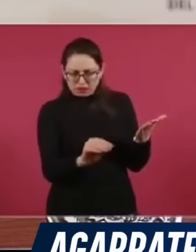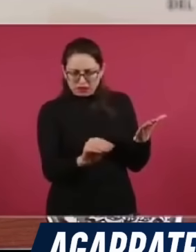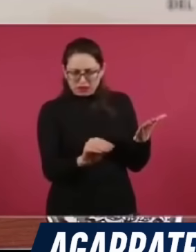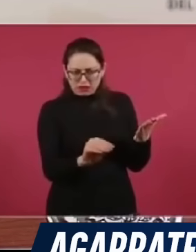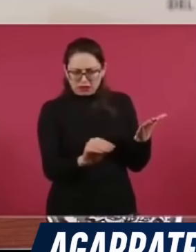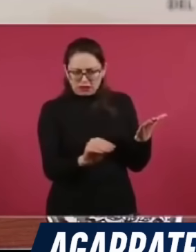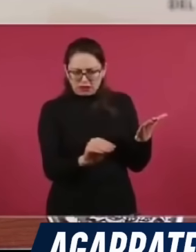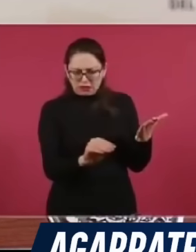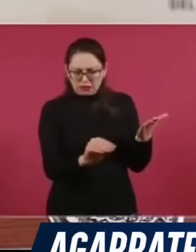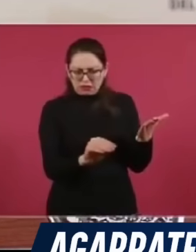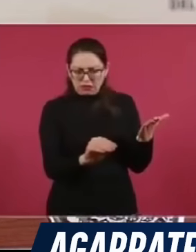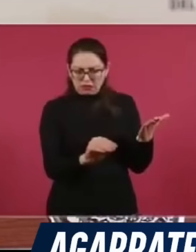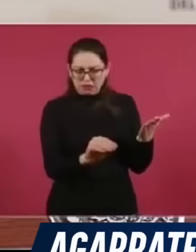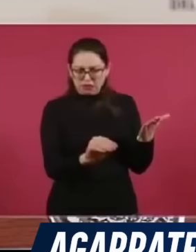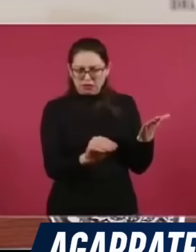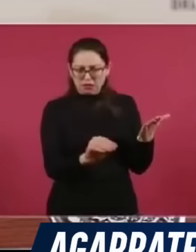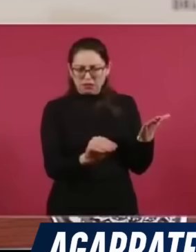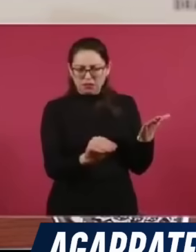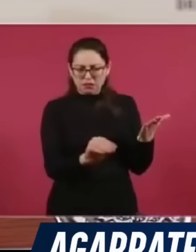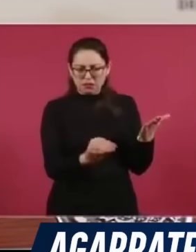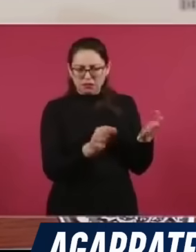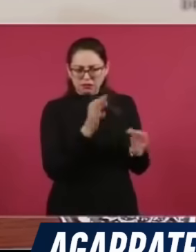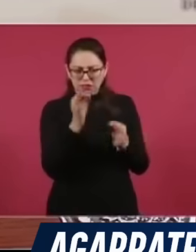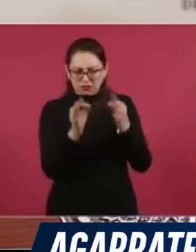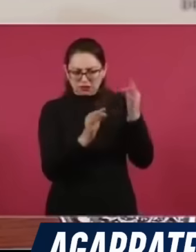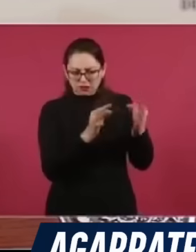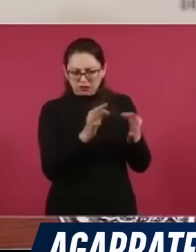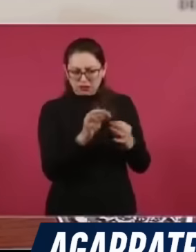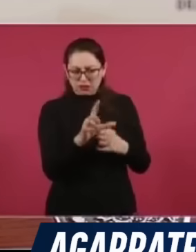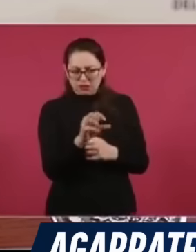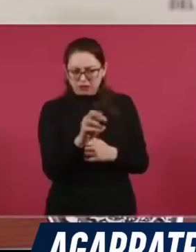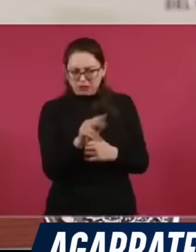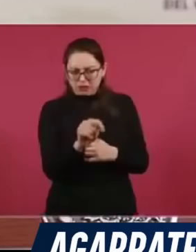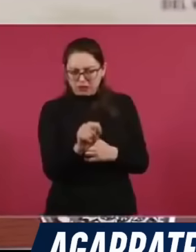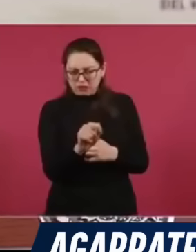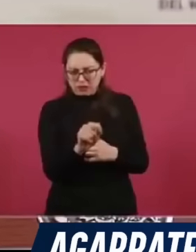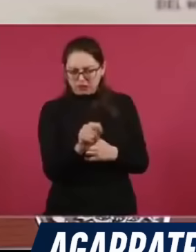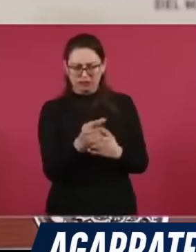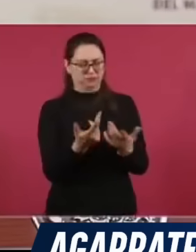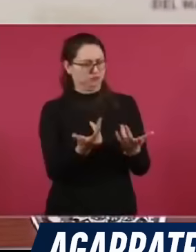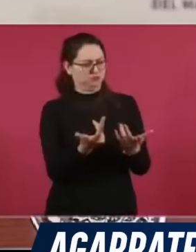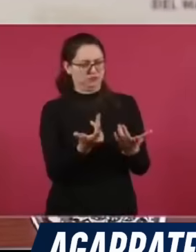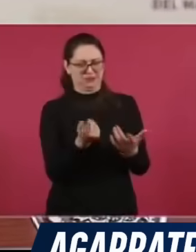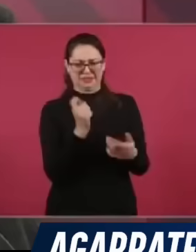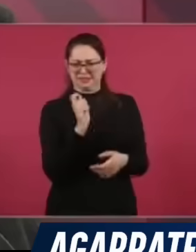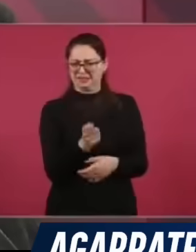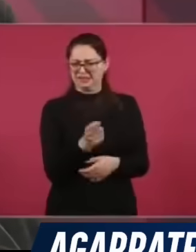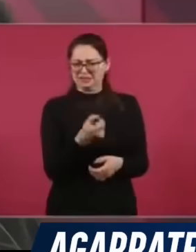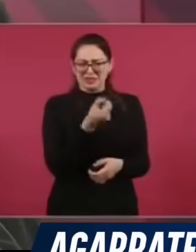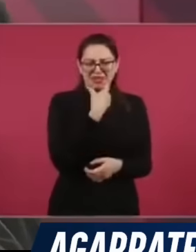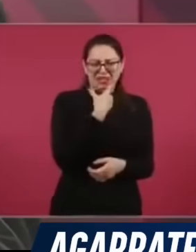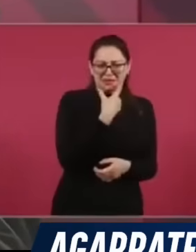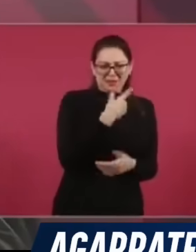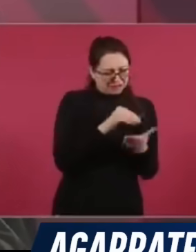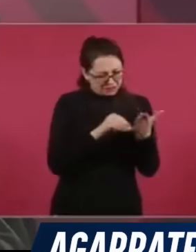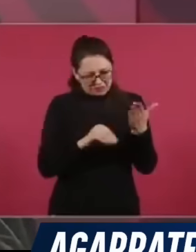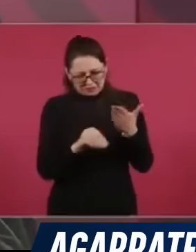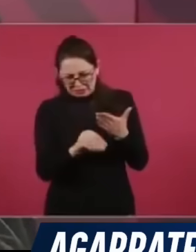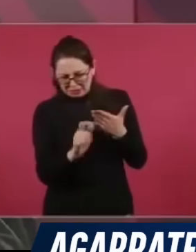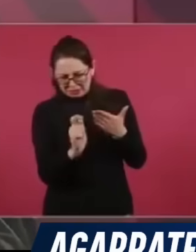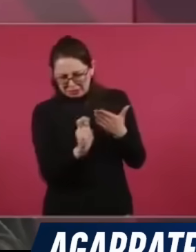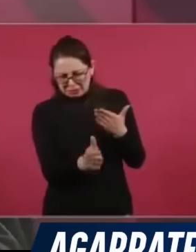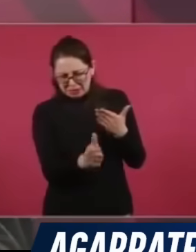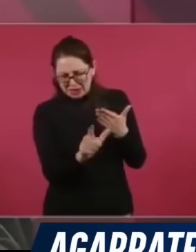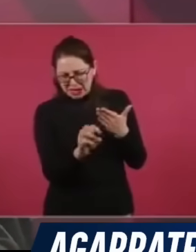comisión o contrato de publicidad para lor entonces